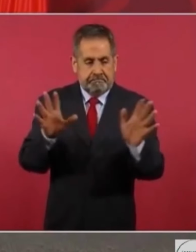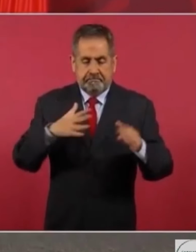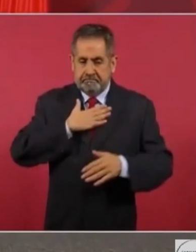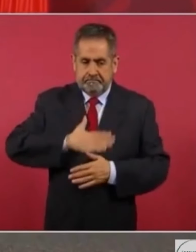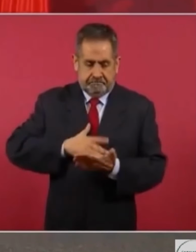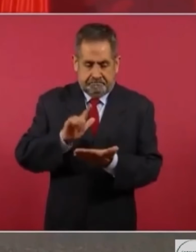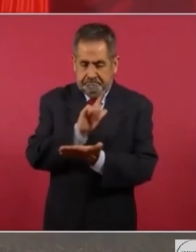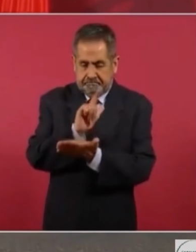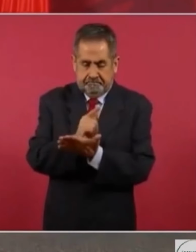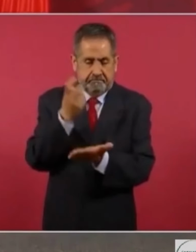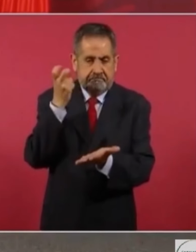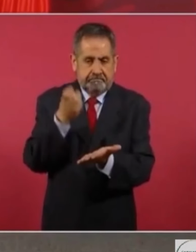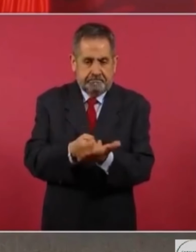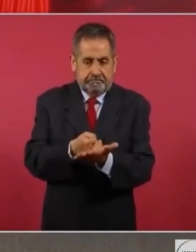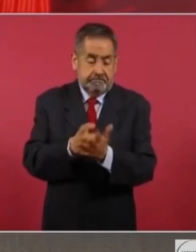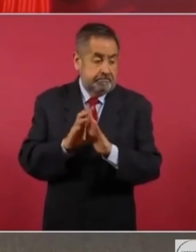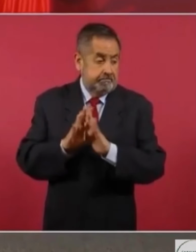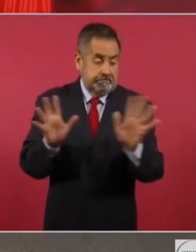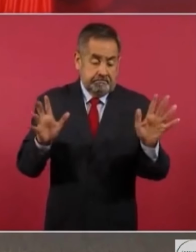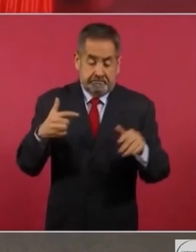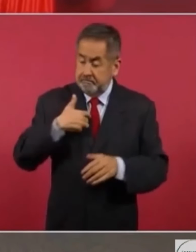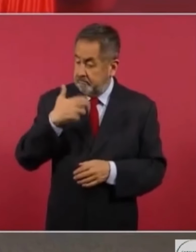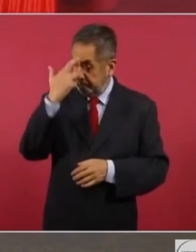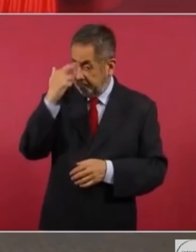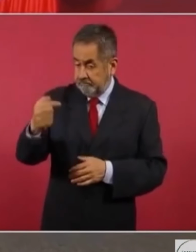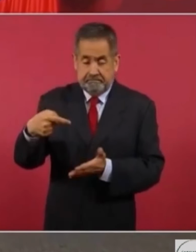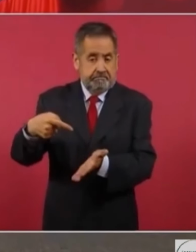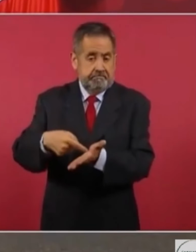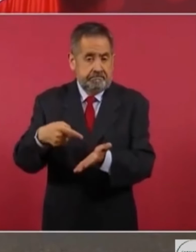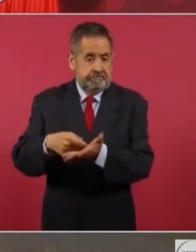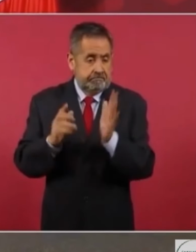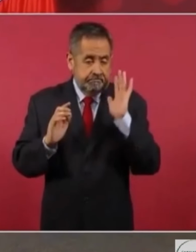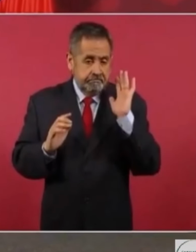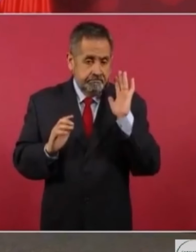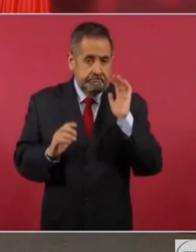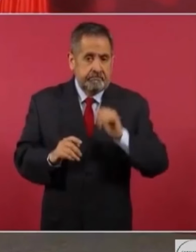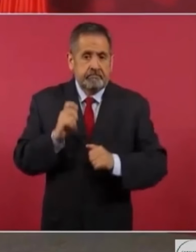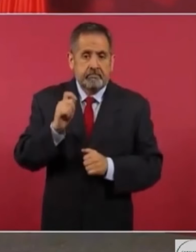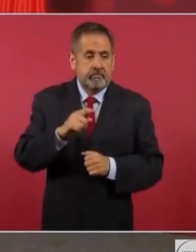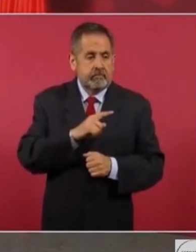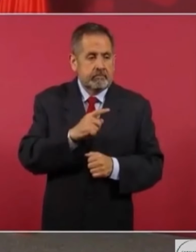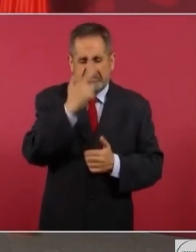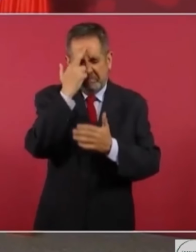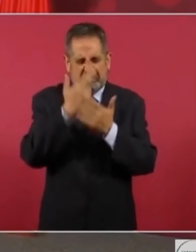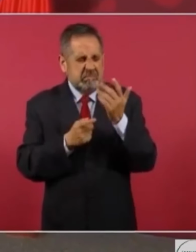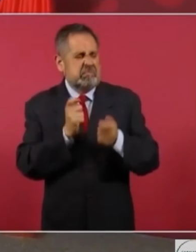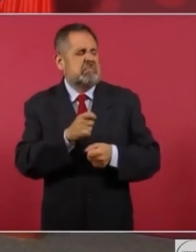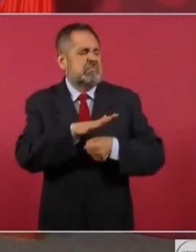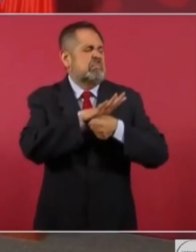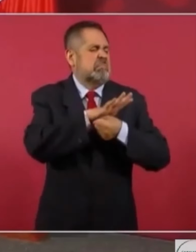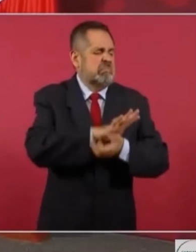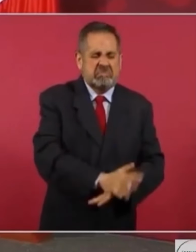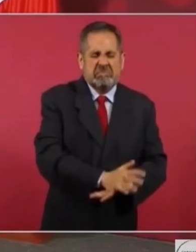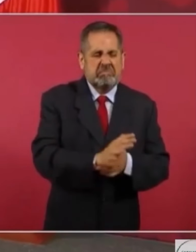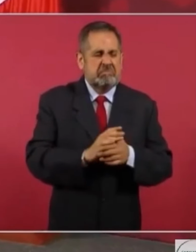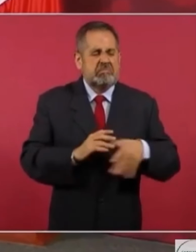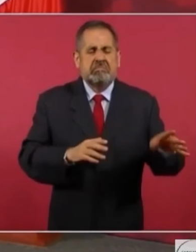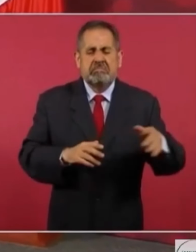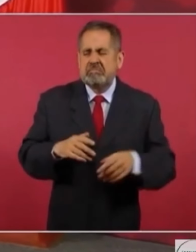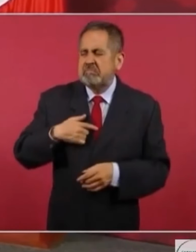justa y racional, y no se cometen atropellos, abusos, no hay